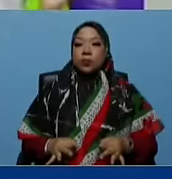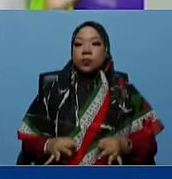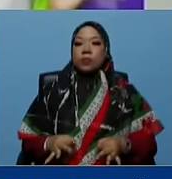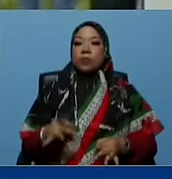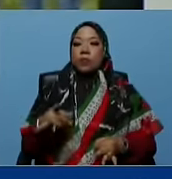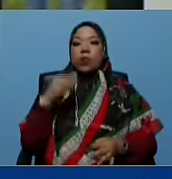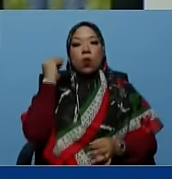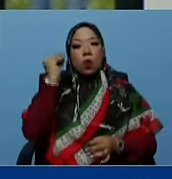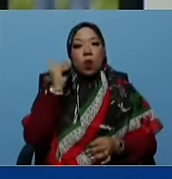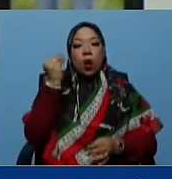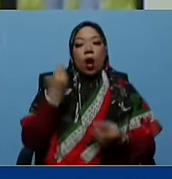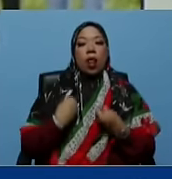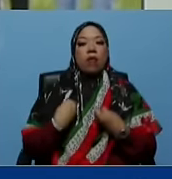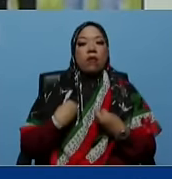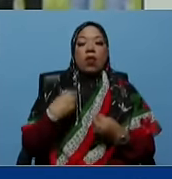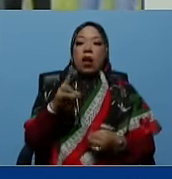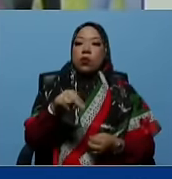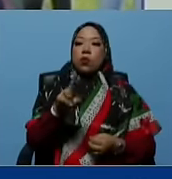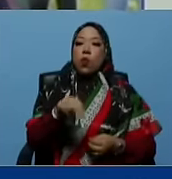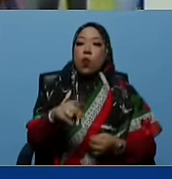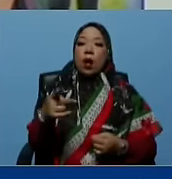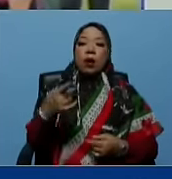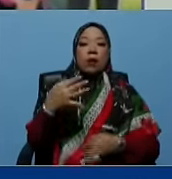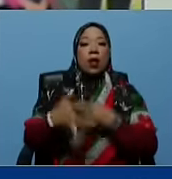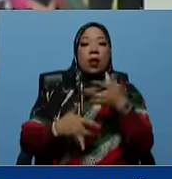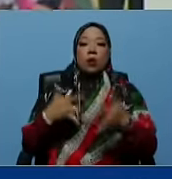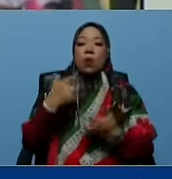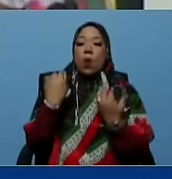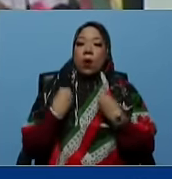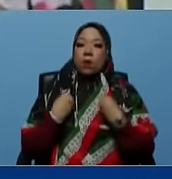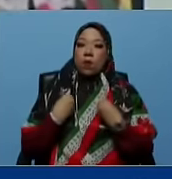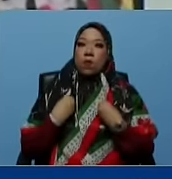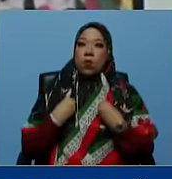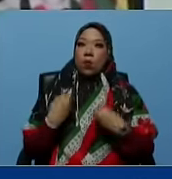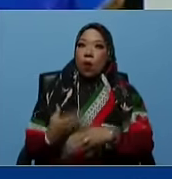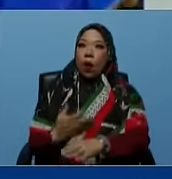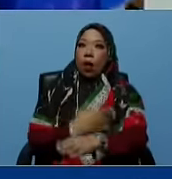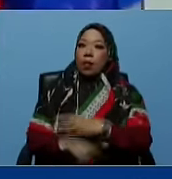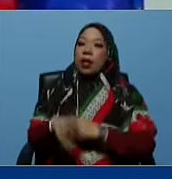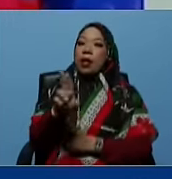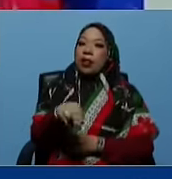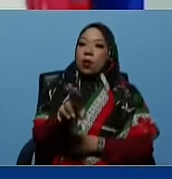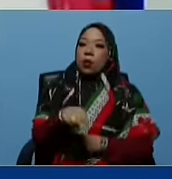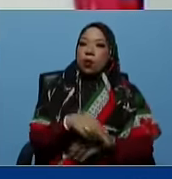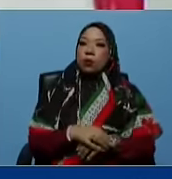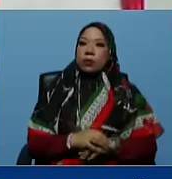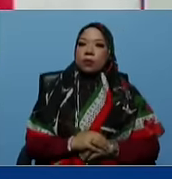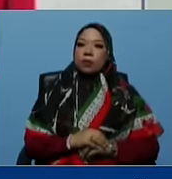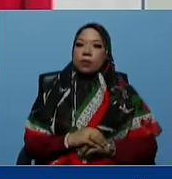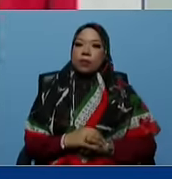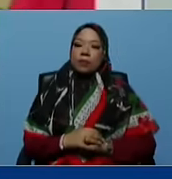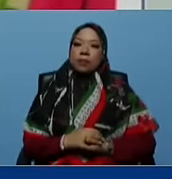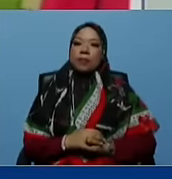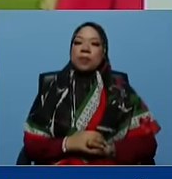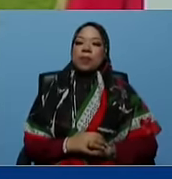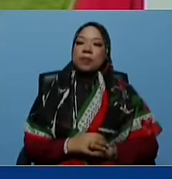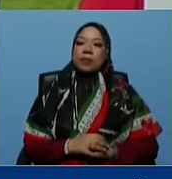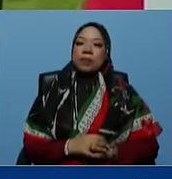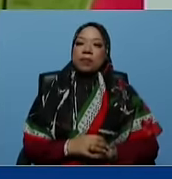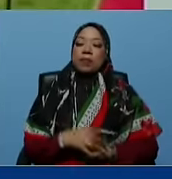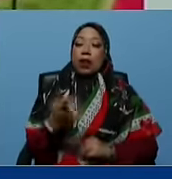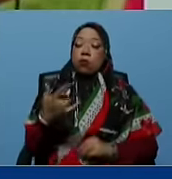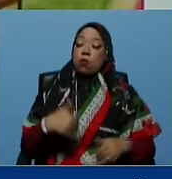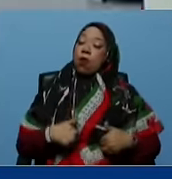que yo creo que en mi vida no había tenido en ninguna de las edades que he vivido, en ninguna. Y mire que yo le he echado